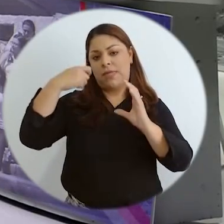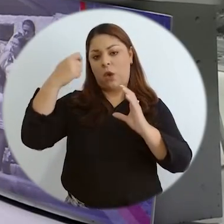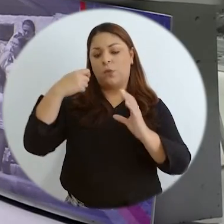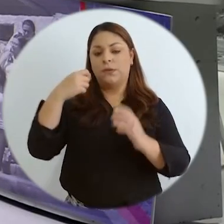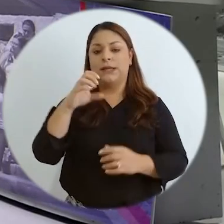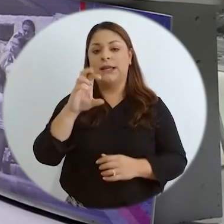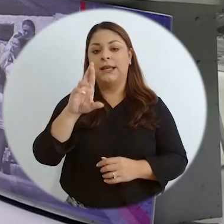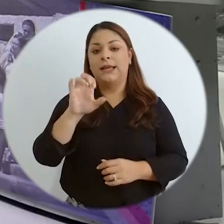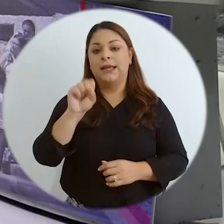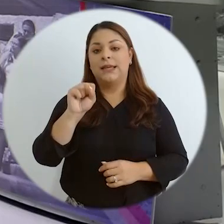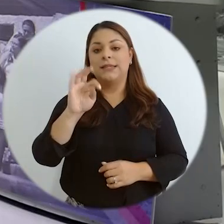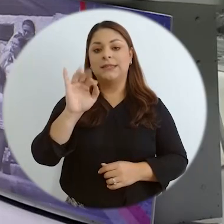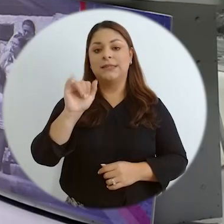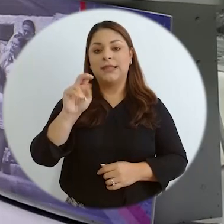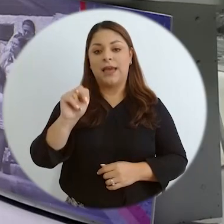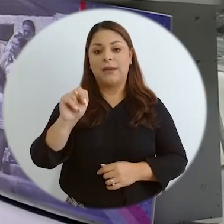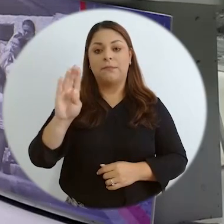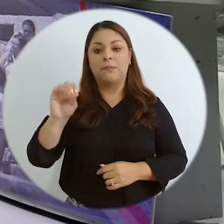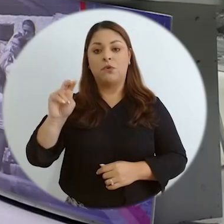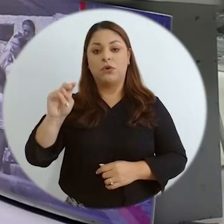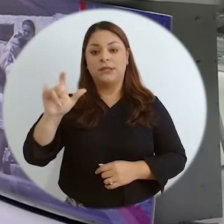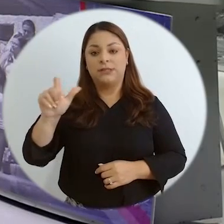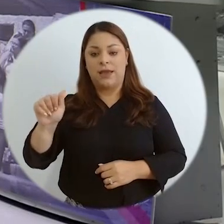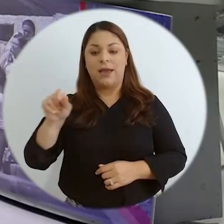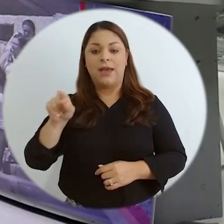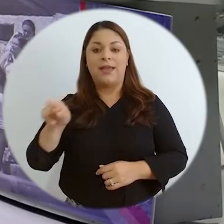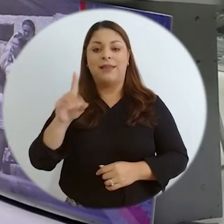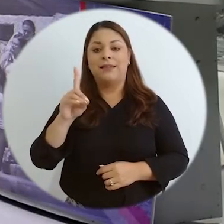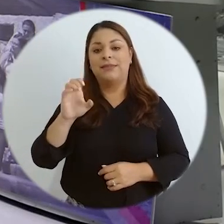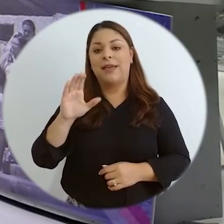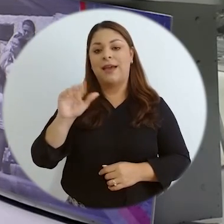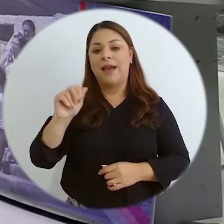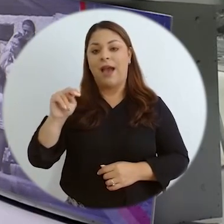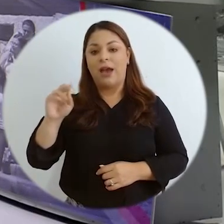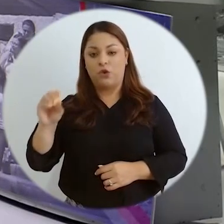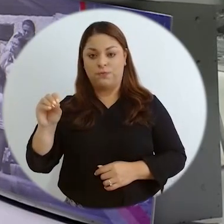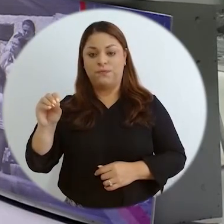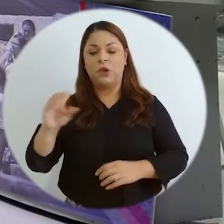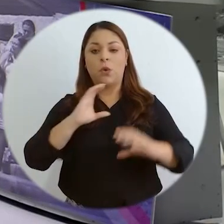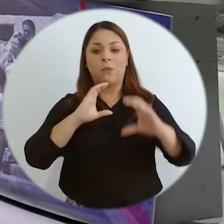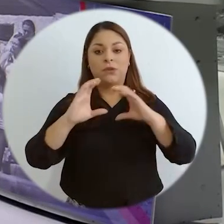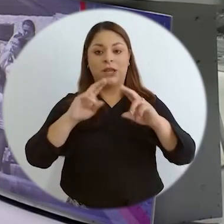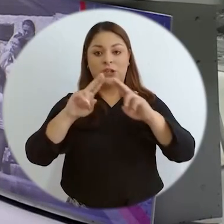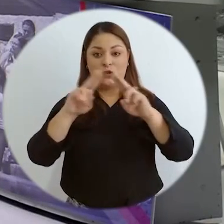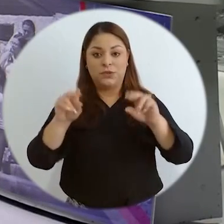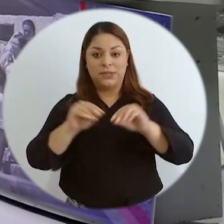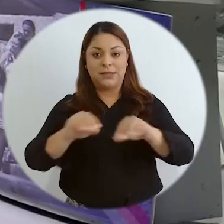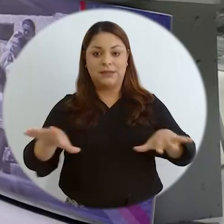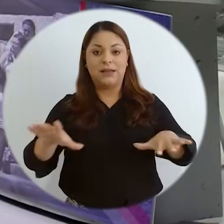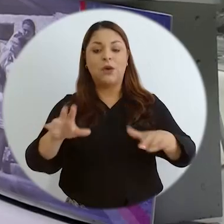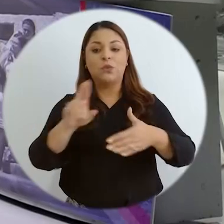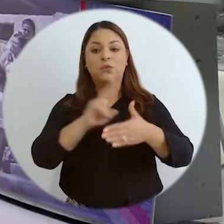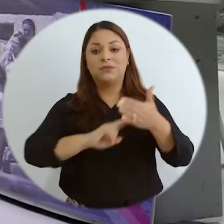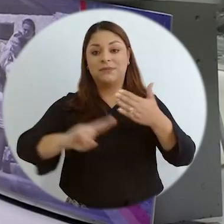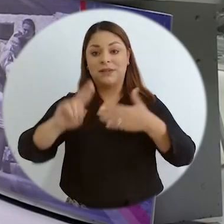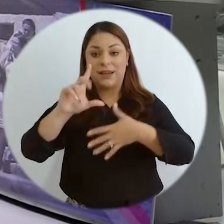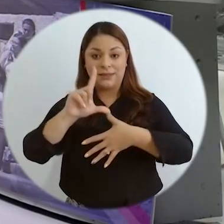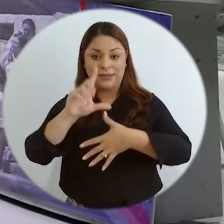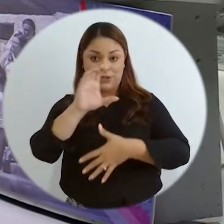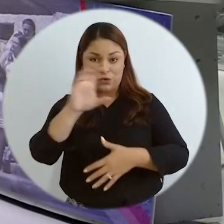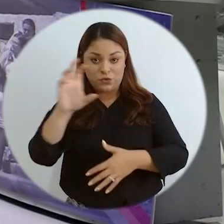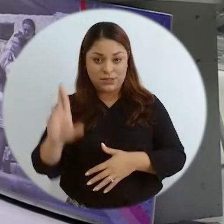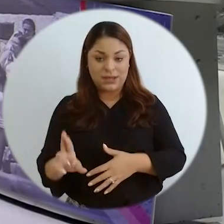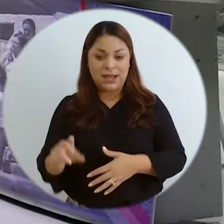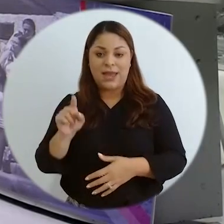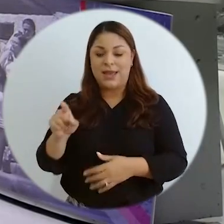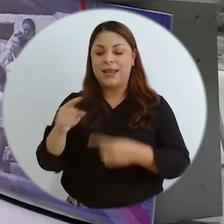que Cristian Bonilla, quien es el decano del Campus Creativo y coordinador del Observatorio de Comunicación Digital de la Universidad Latina de Costa Rica, le